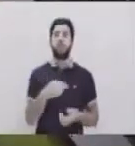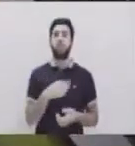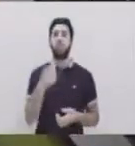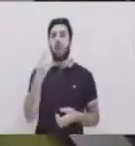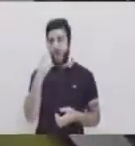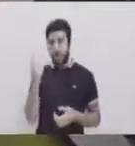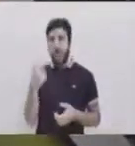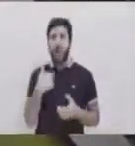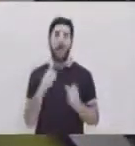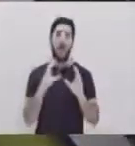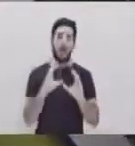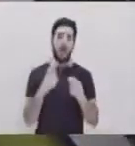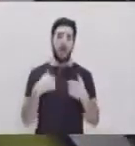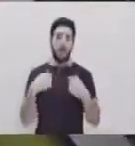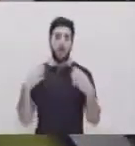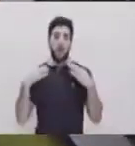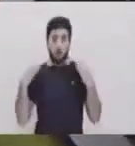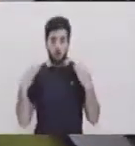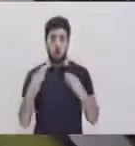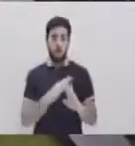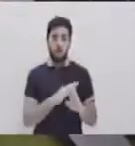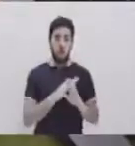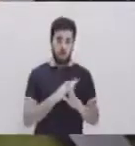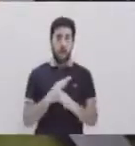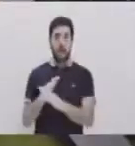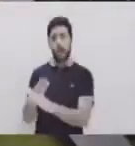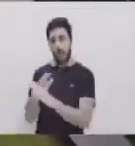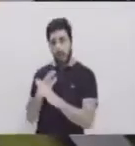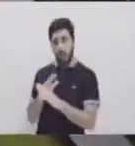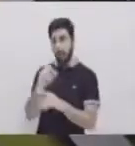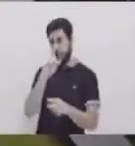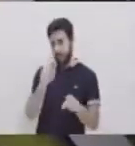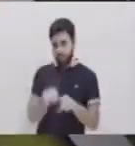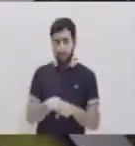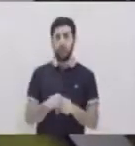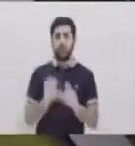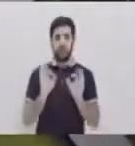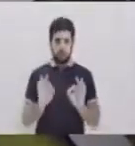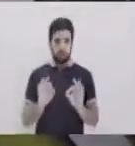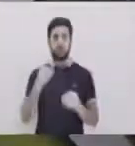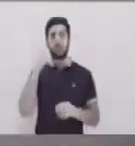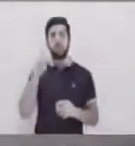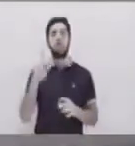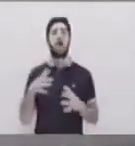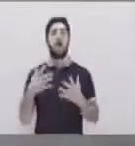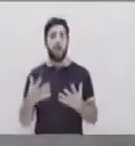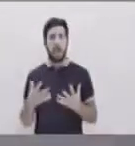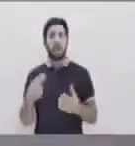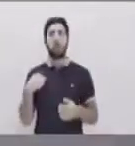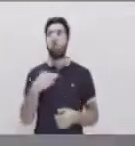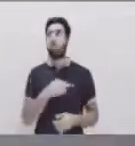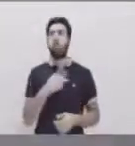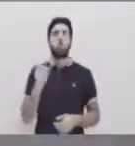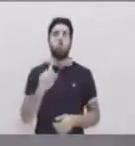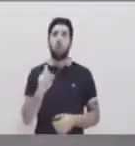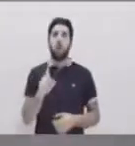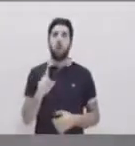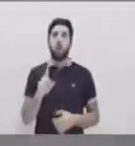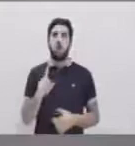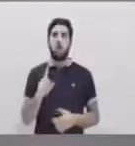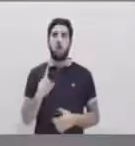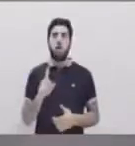procuramos también proteger nuestra ropa, si es posible proteger también nuestra ropa para que